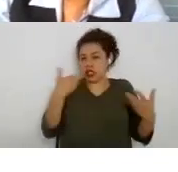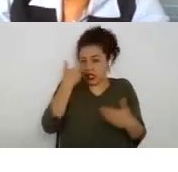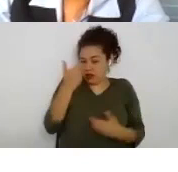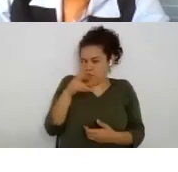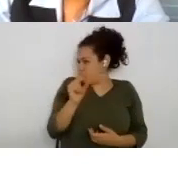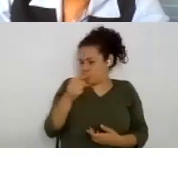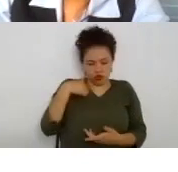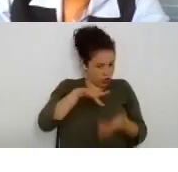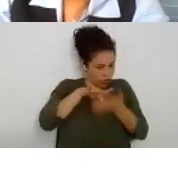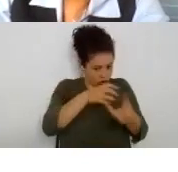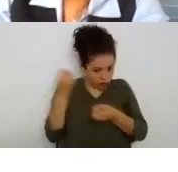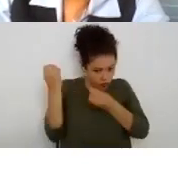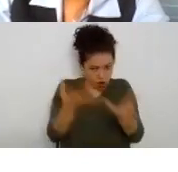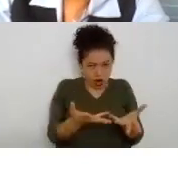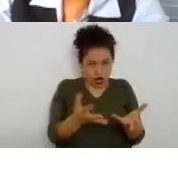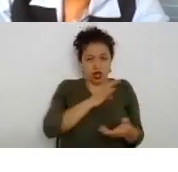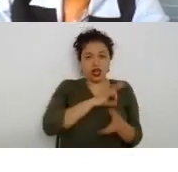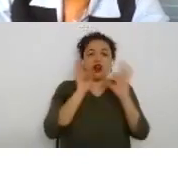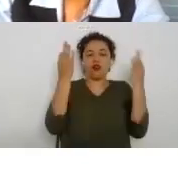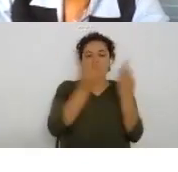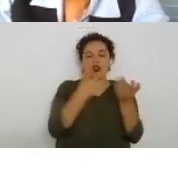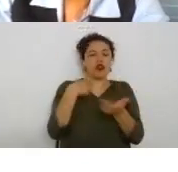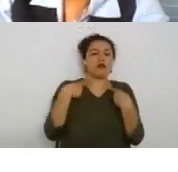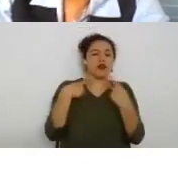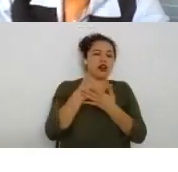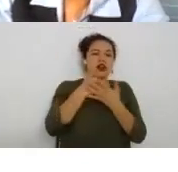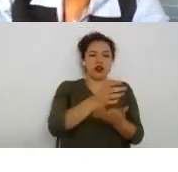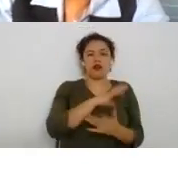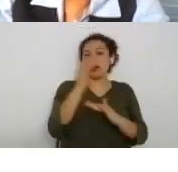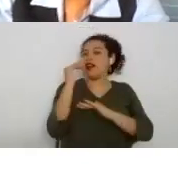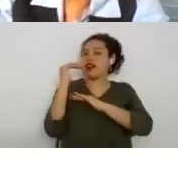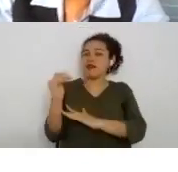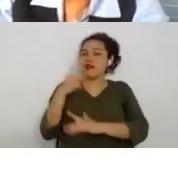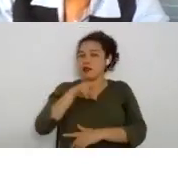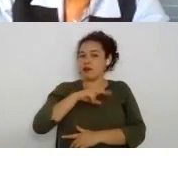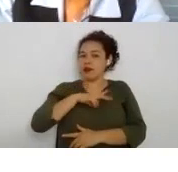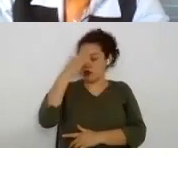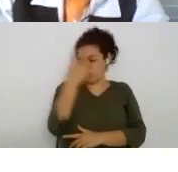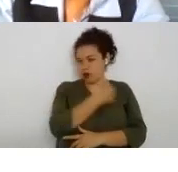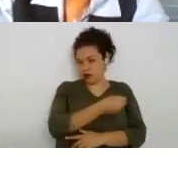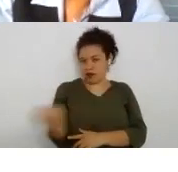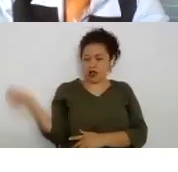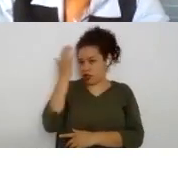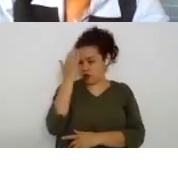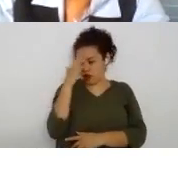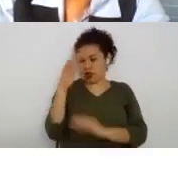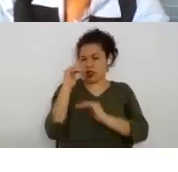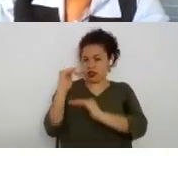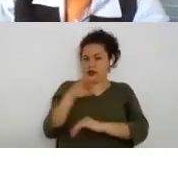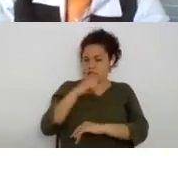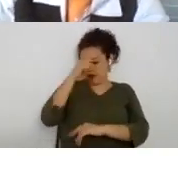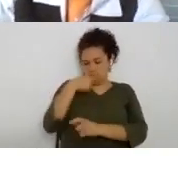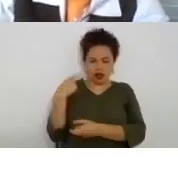yo puedo brindar, la manera en la que yo puedo socorrer a la víctima va a estar limitada por mis conocimientos y mis capacidades. ¿Ok?